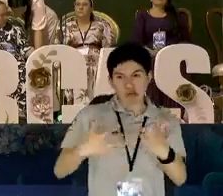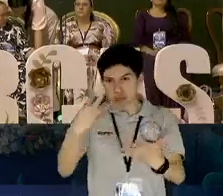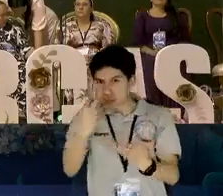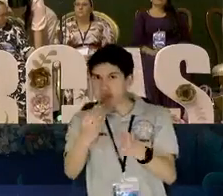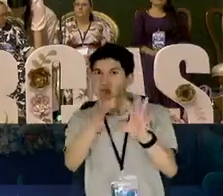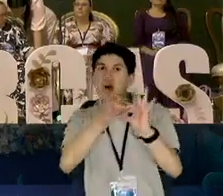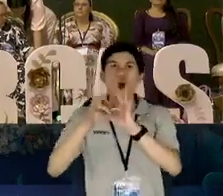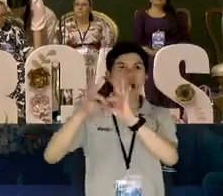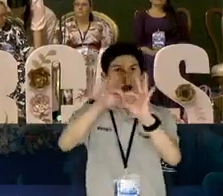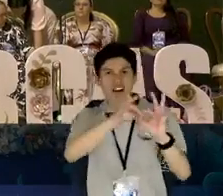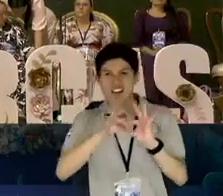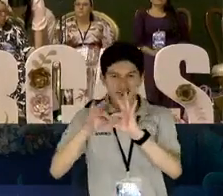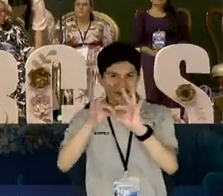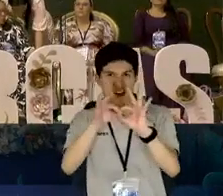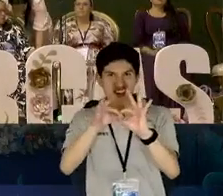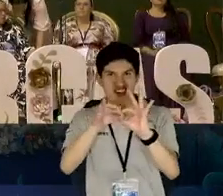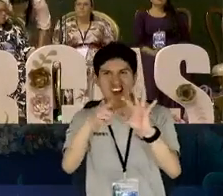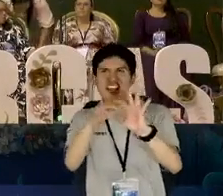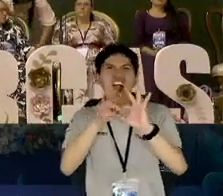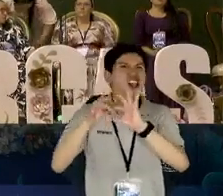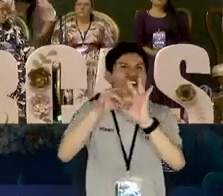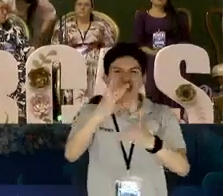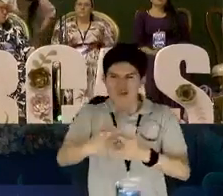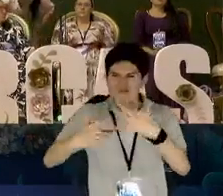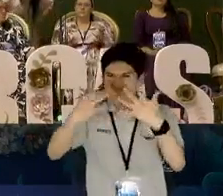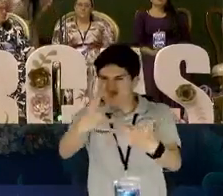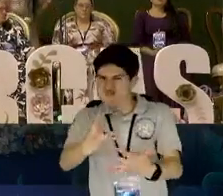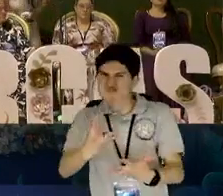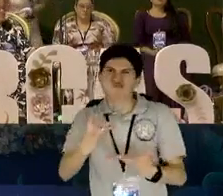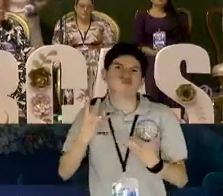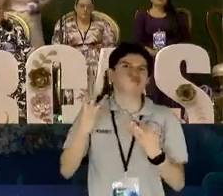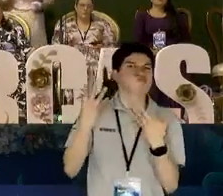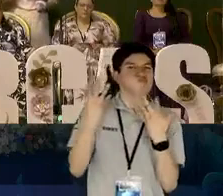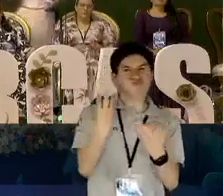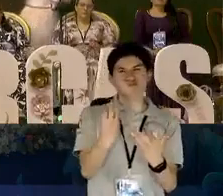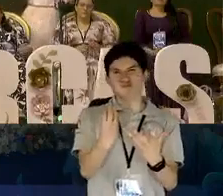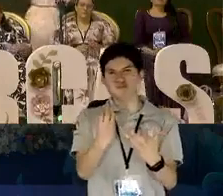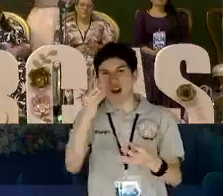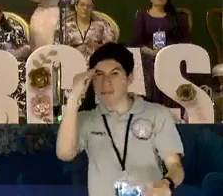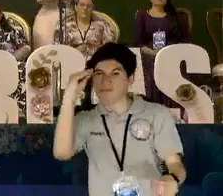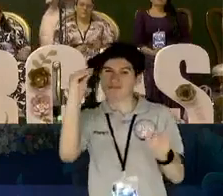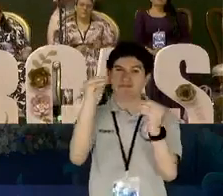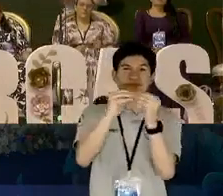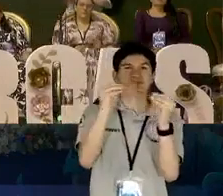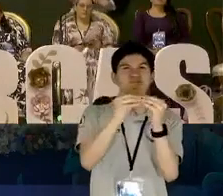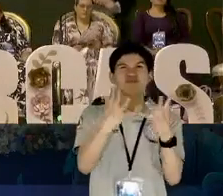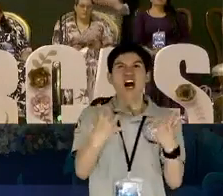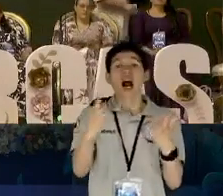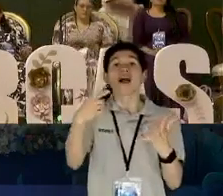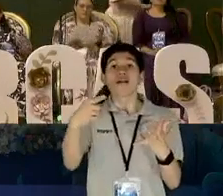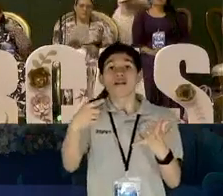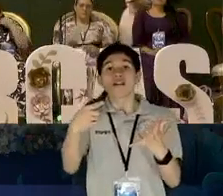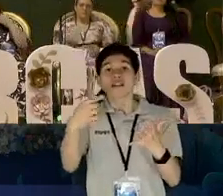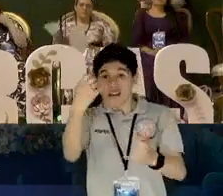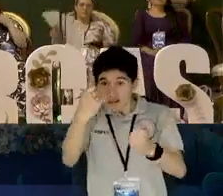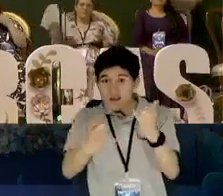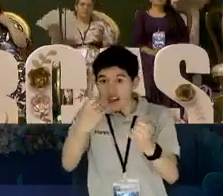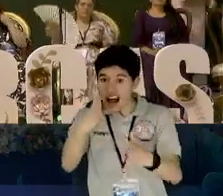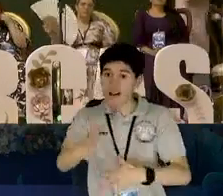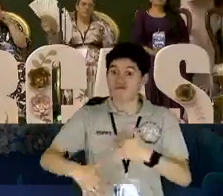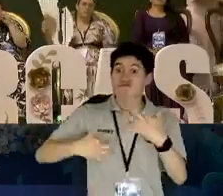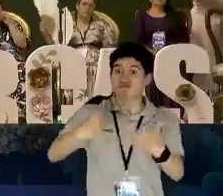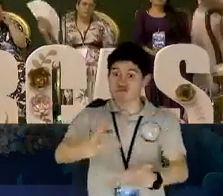sinergia. Y entonces esa sinergia produce resultado en el propósito. ¿Cuál es el propósito de la iglesia?